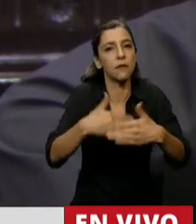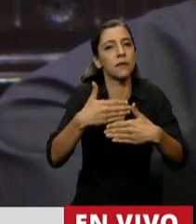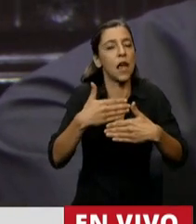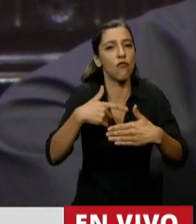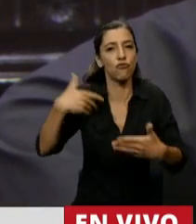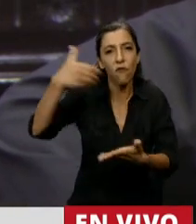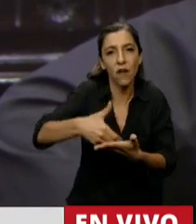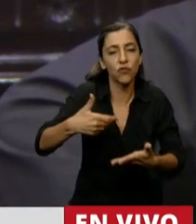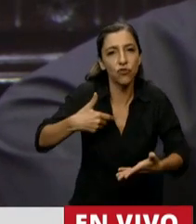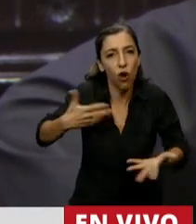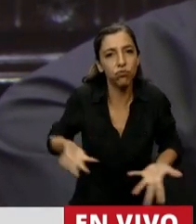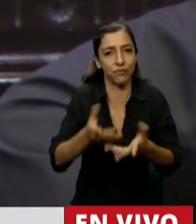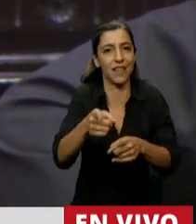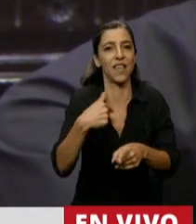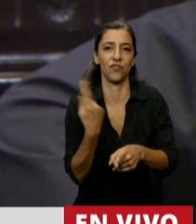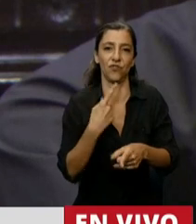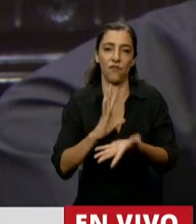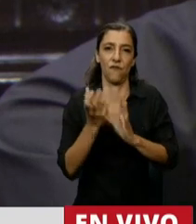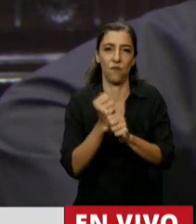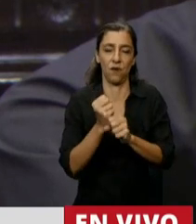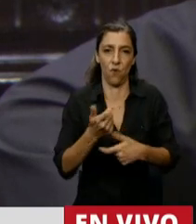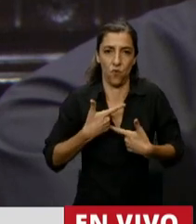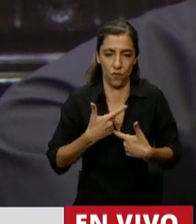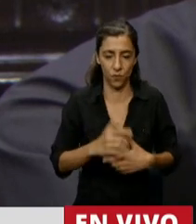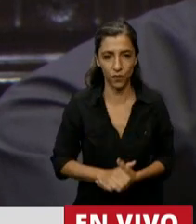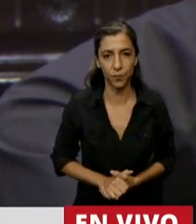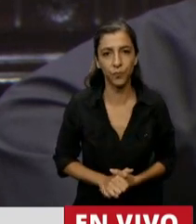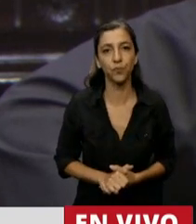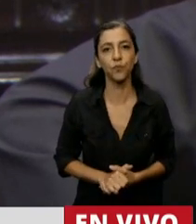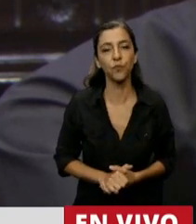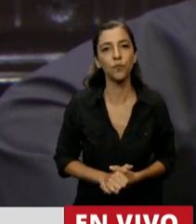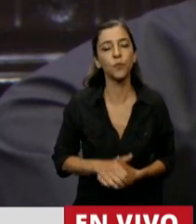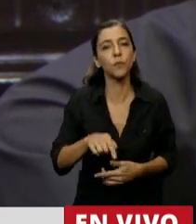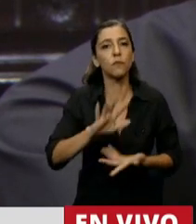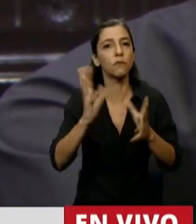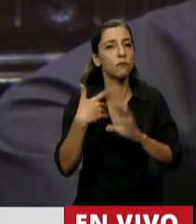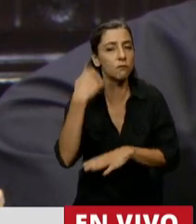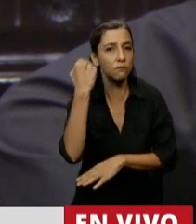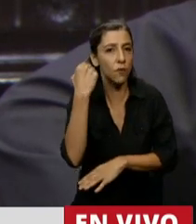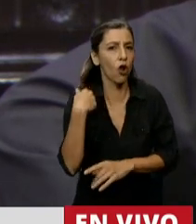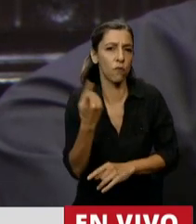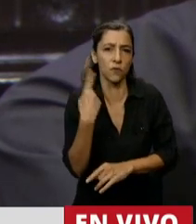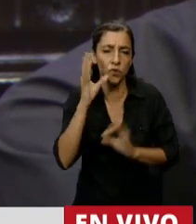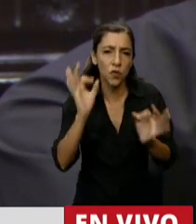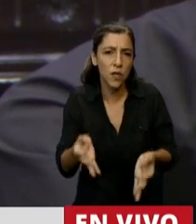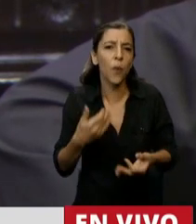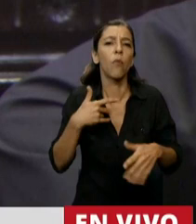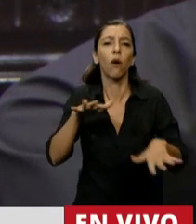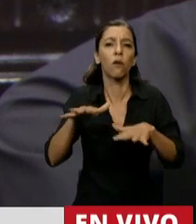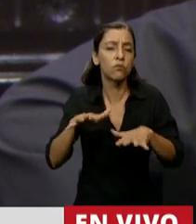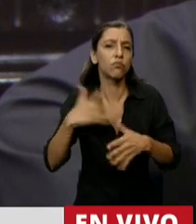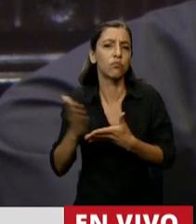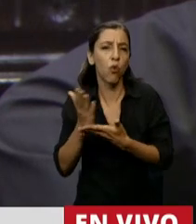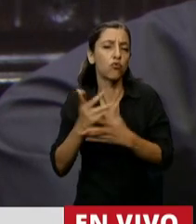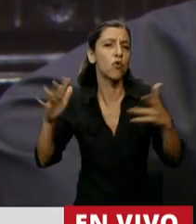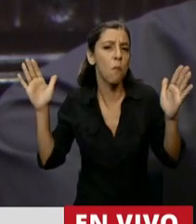compromiso que asumimos para llevar adelante este cambio de rumbo. En un modelo económico que implica caída de salarios reales, caída de actividad, caída de